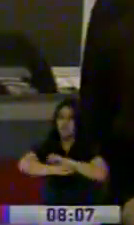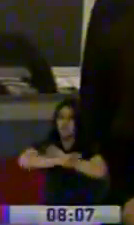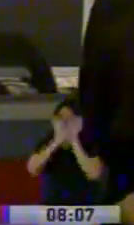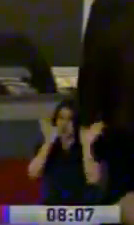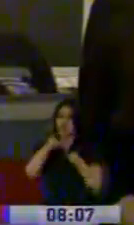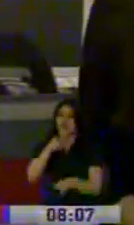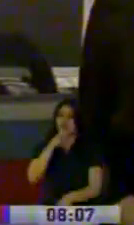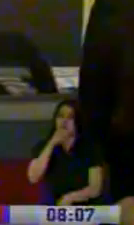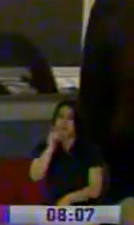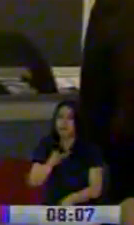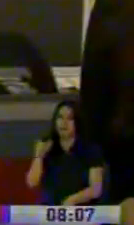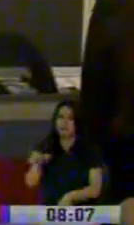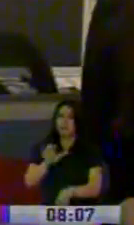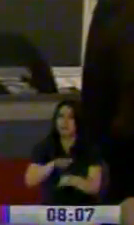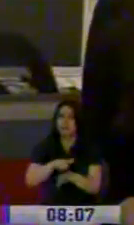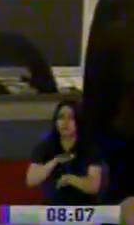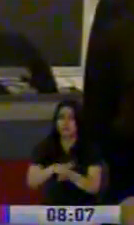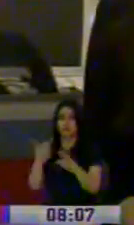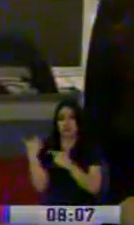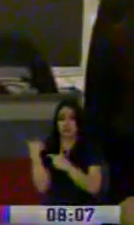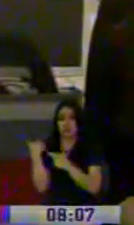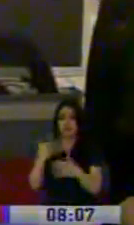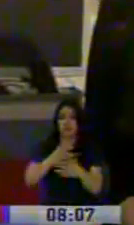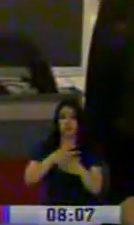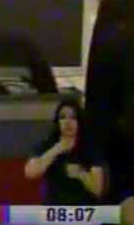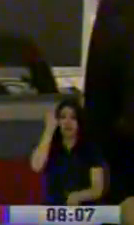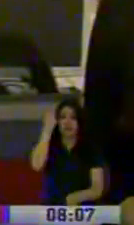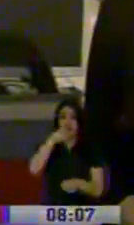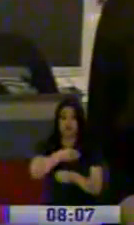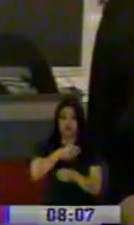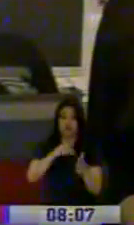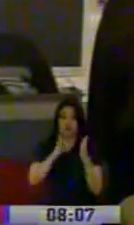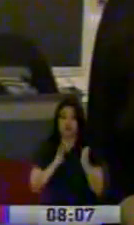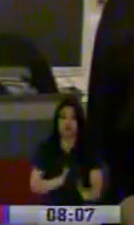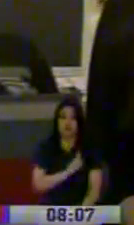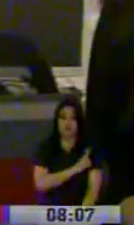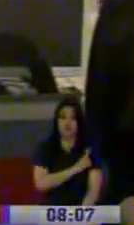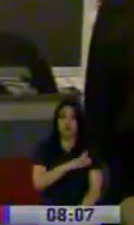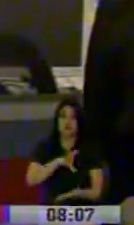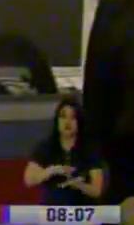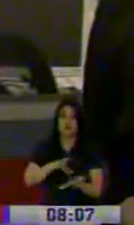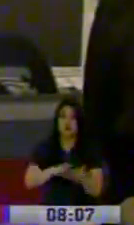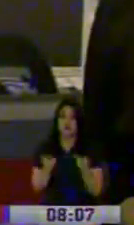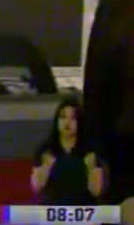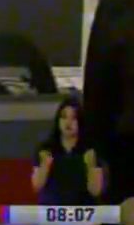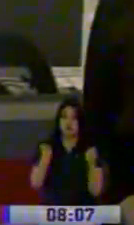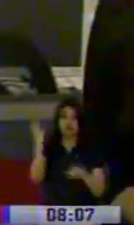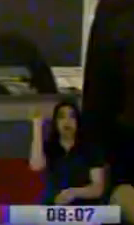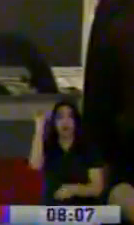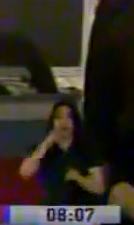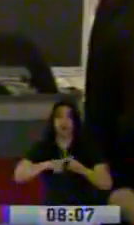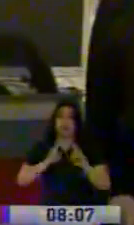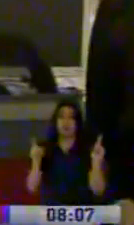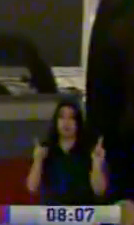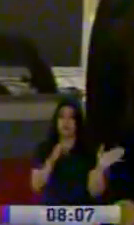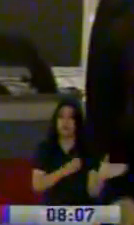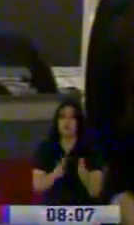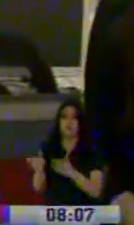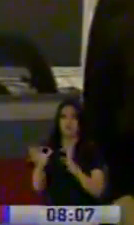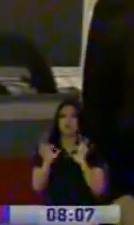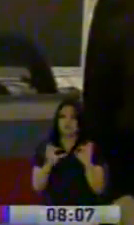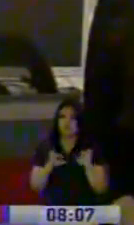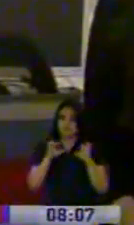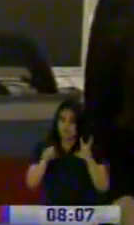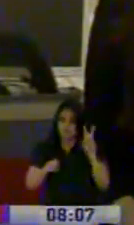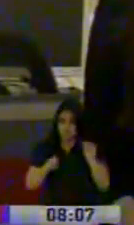caso. Dentro de la Federación de Estudiantes de la Universidad Central hay posiciones divididas sobre la organización del concierto y la obtención de permisos.